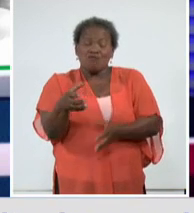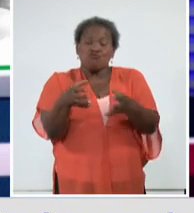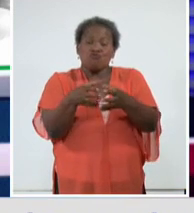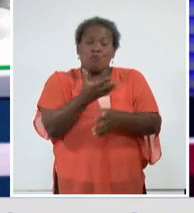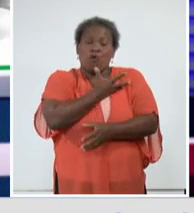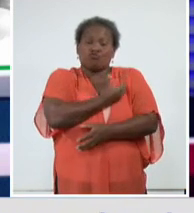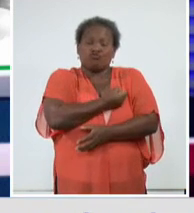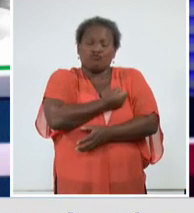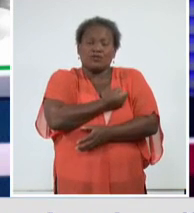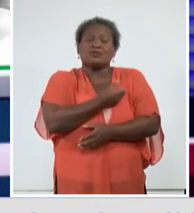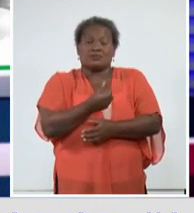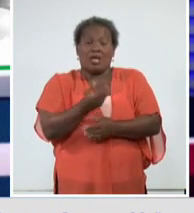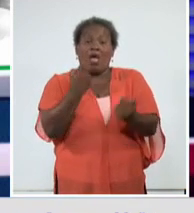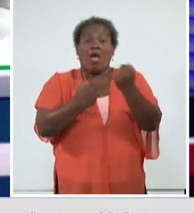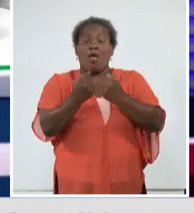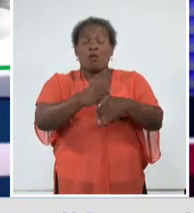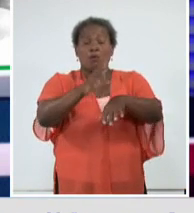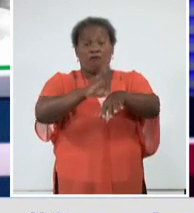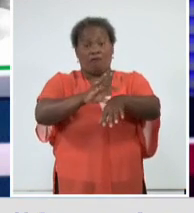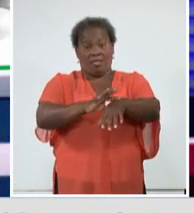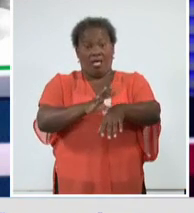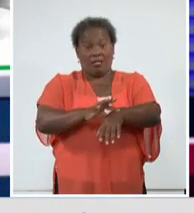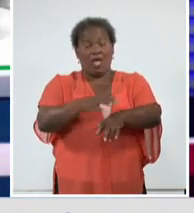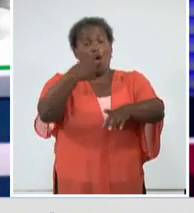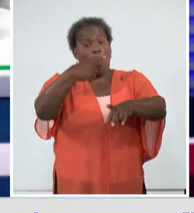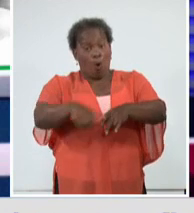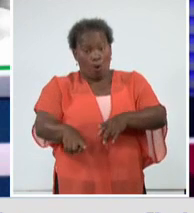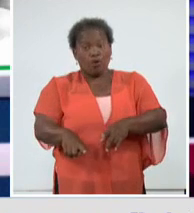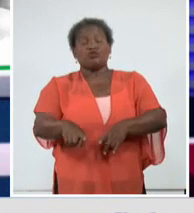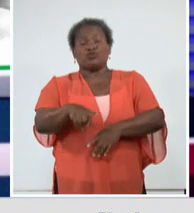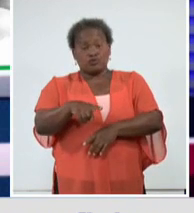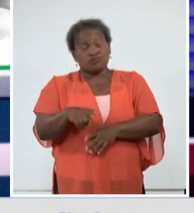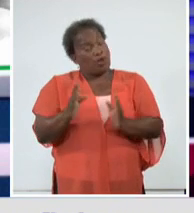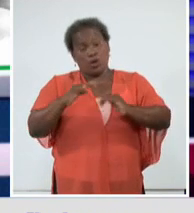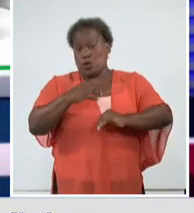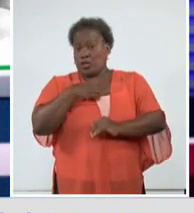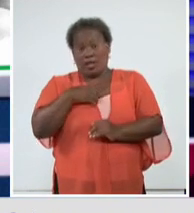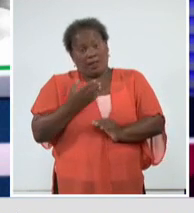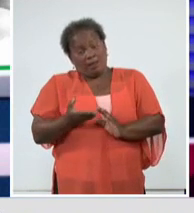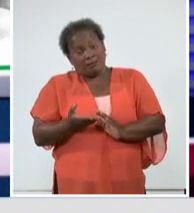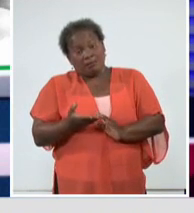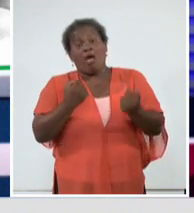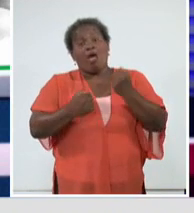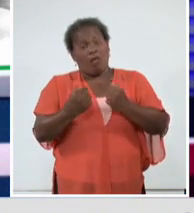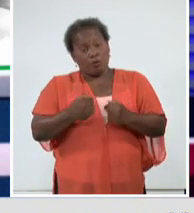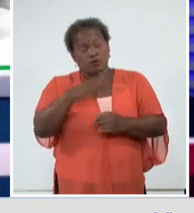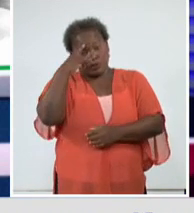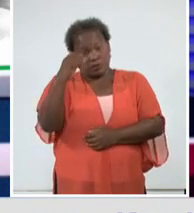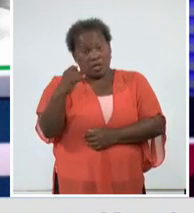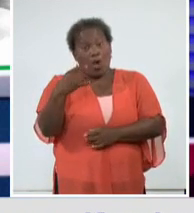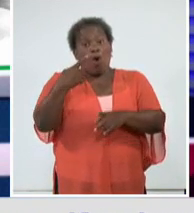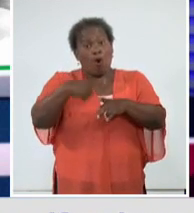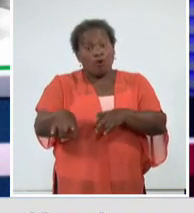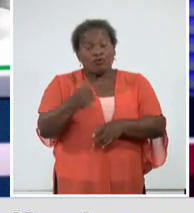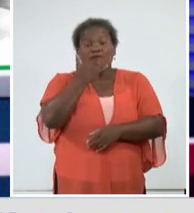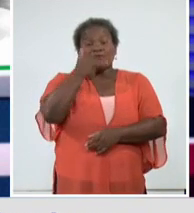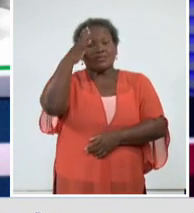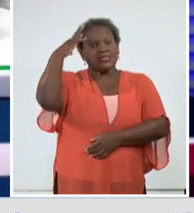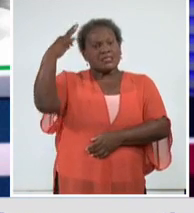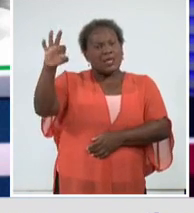con comorbilidades, otros que sí las tienen, pero que al final tienen una afectación psicológica grande en